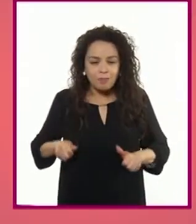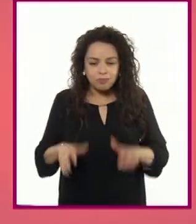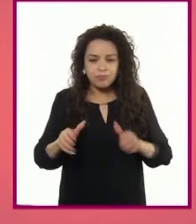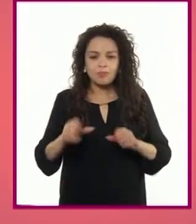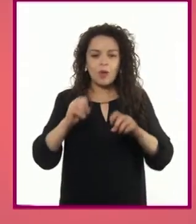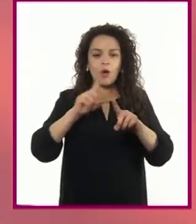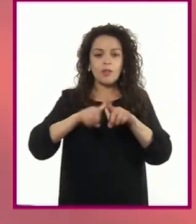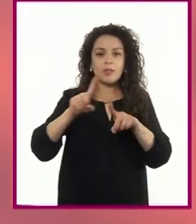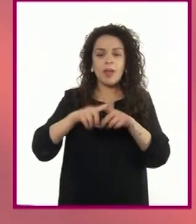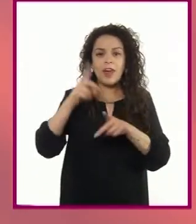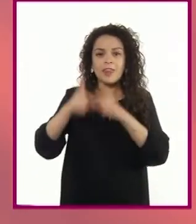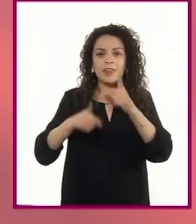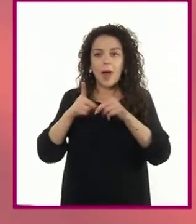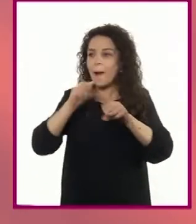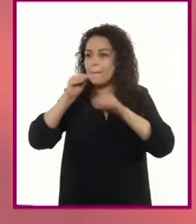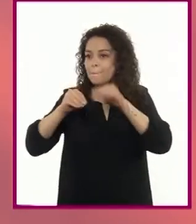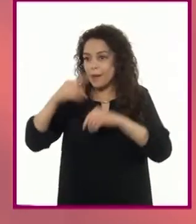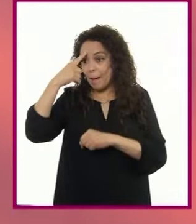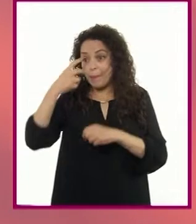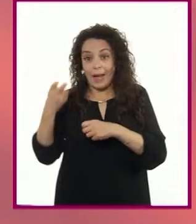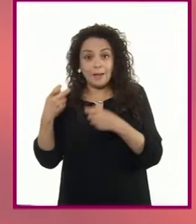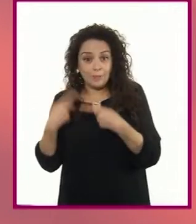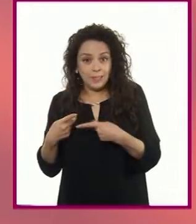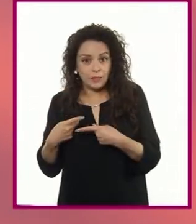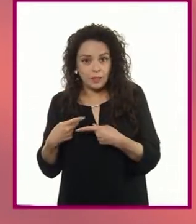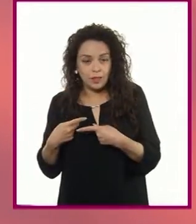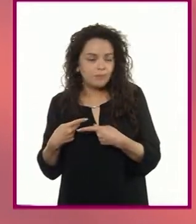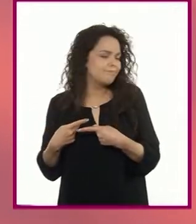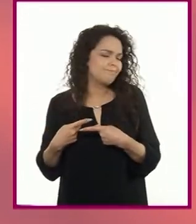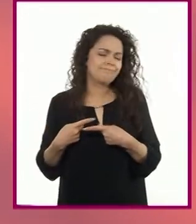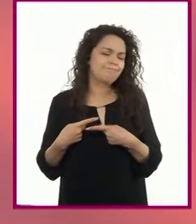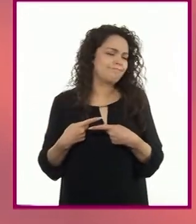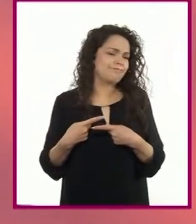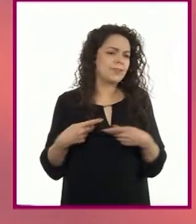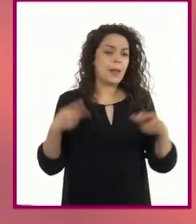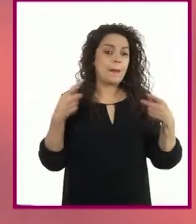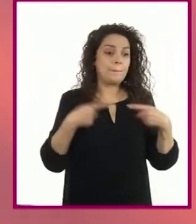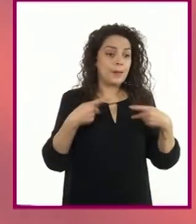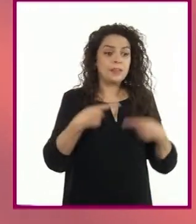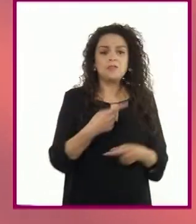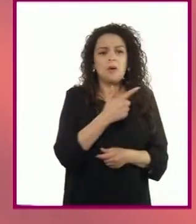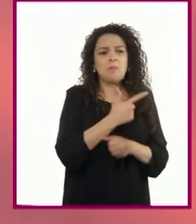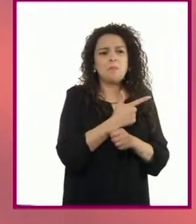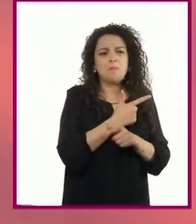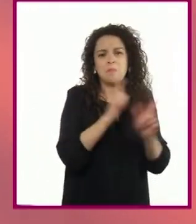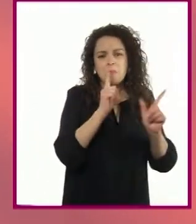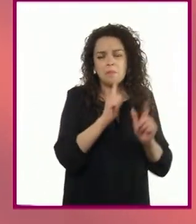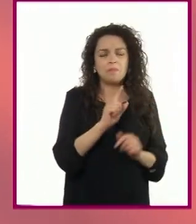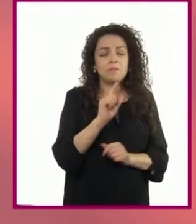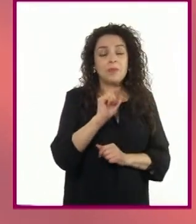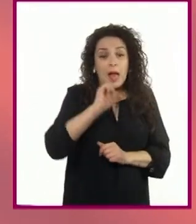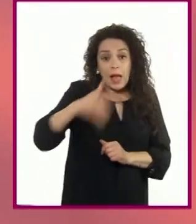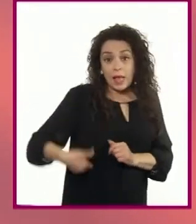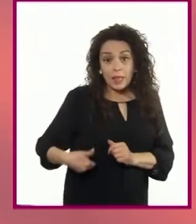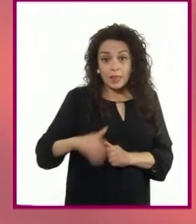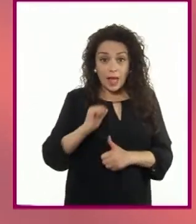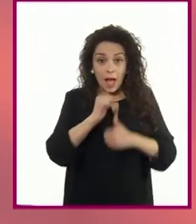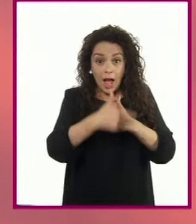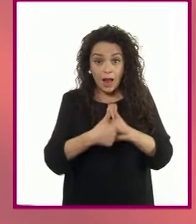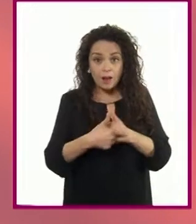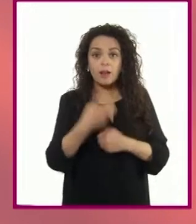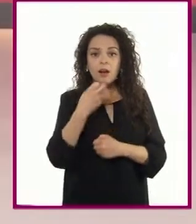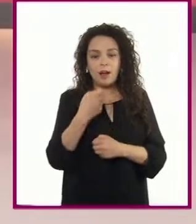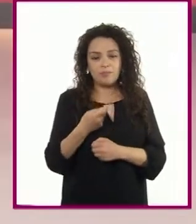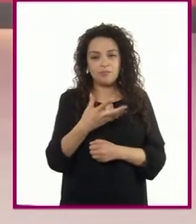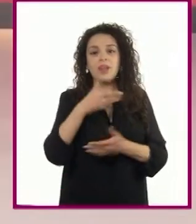adaptados. No necesariamente. Cualquier persona, en cualquier momento de nuestra vida, podemos presentar una